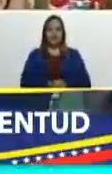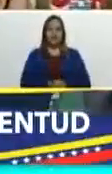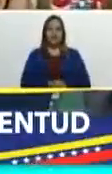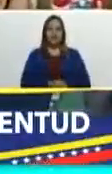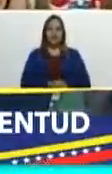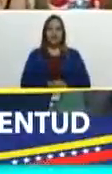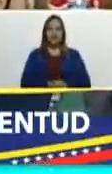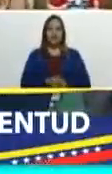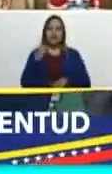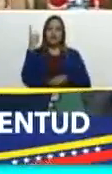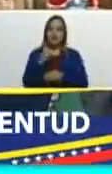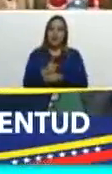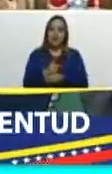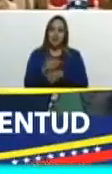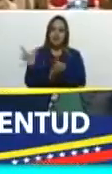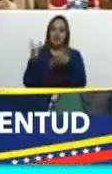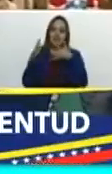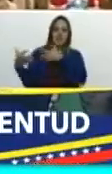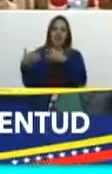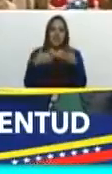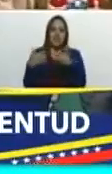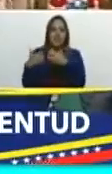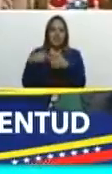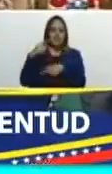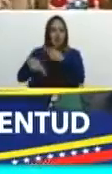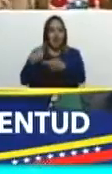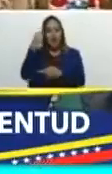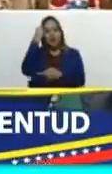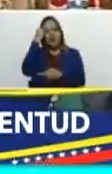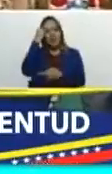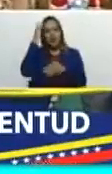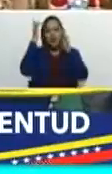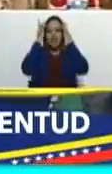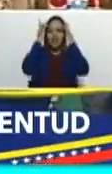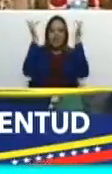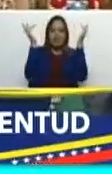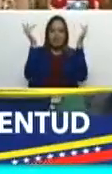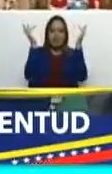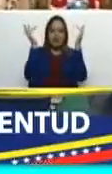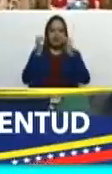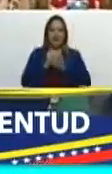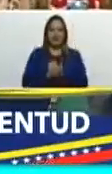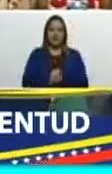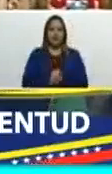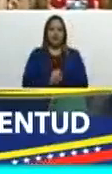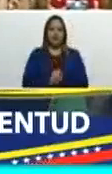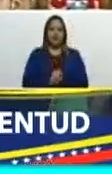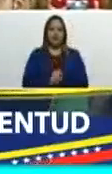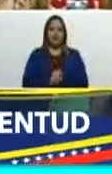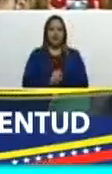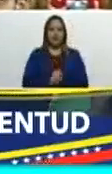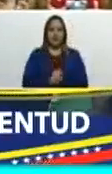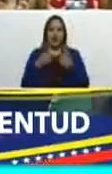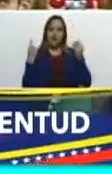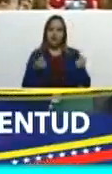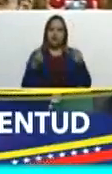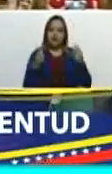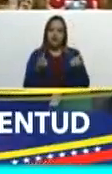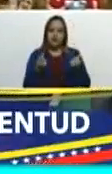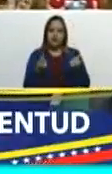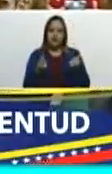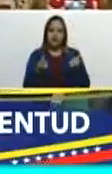Tenemos que ganar la batalla diaria, con inteligencia, con chispa,